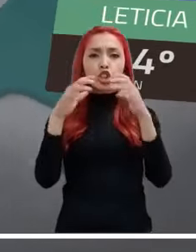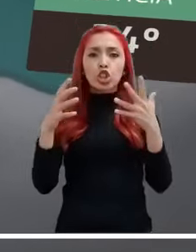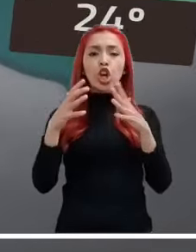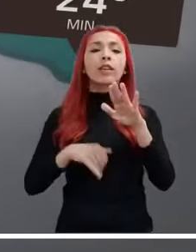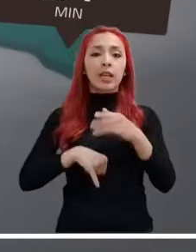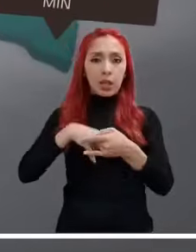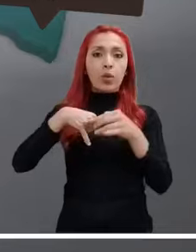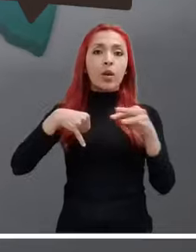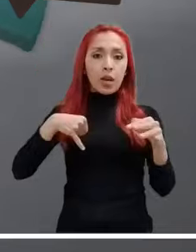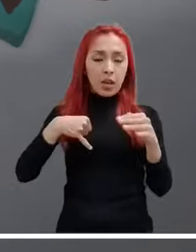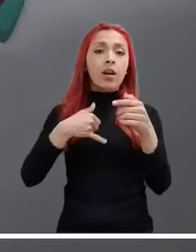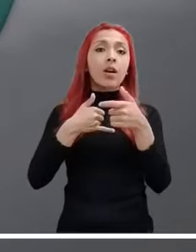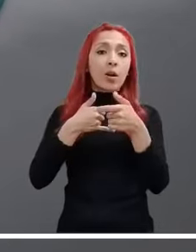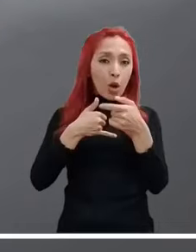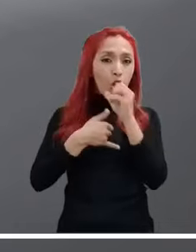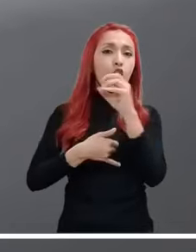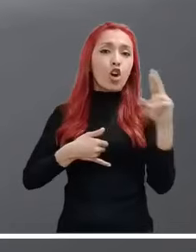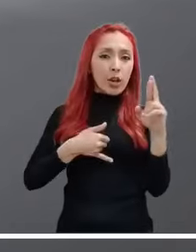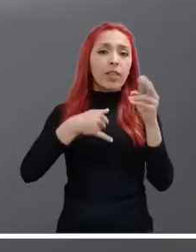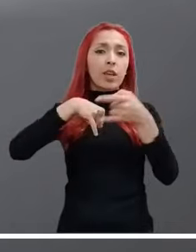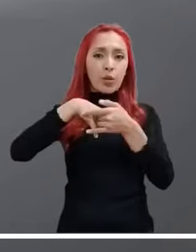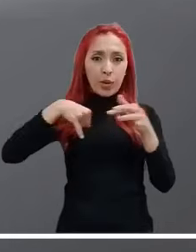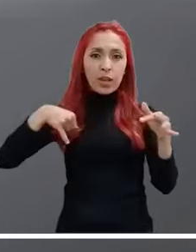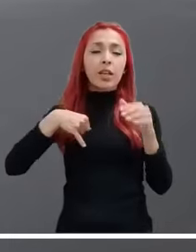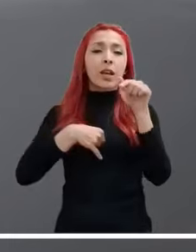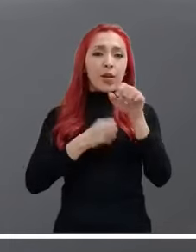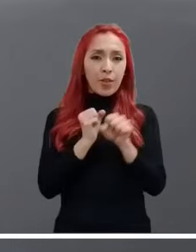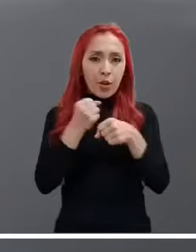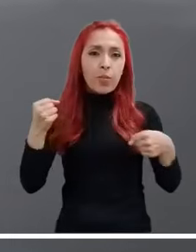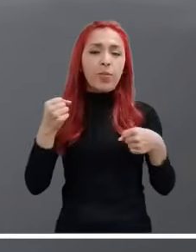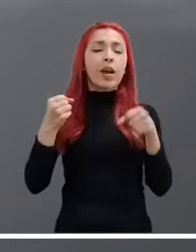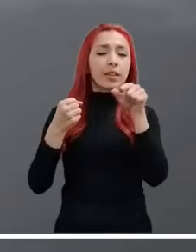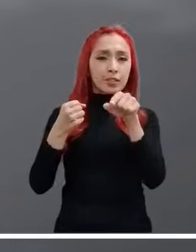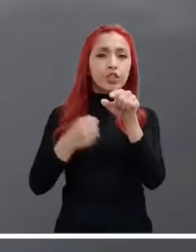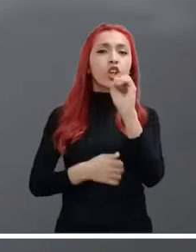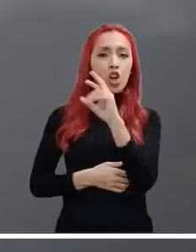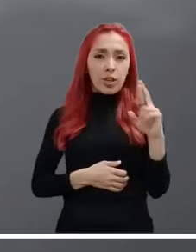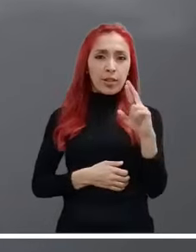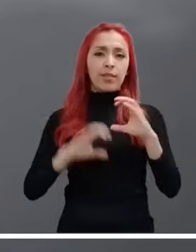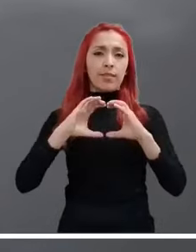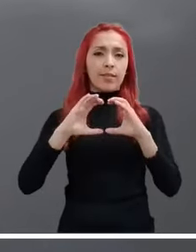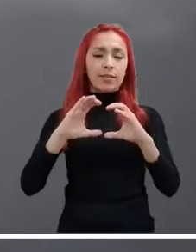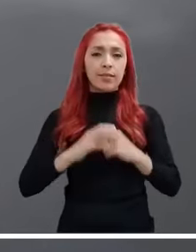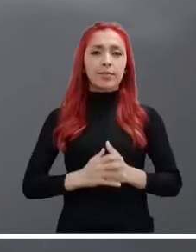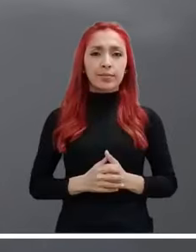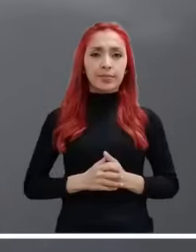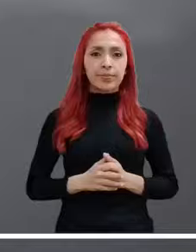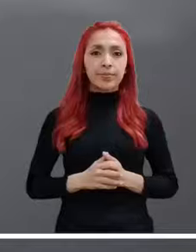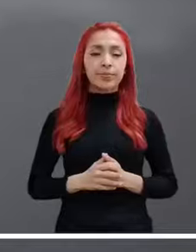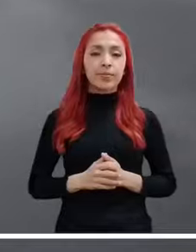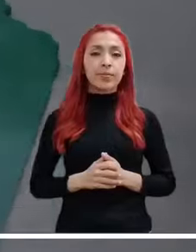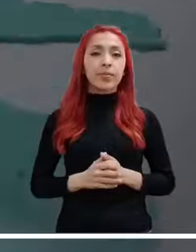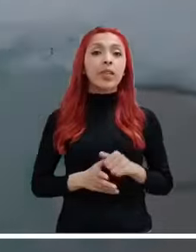las aguas caigan sobre Guaviare, oriente de Guainía, Baupés, Amazonas y oriente de